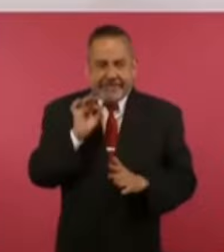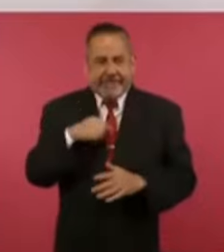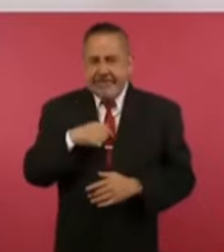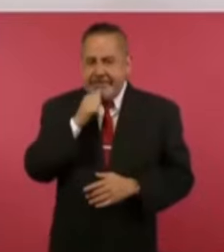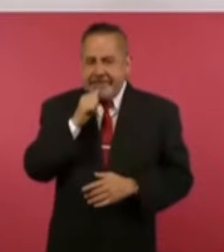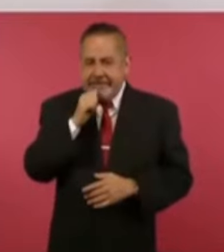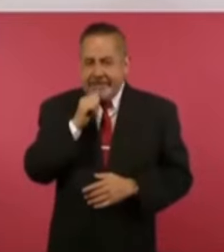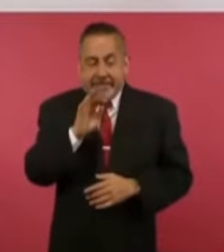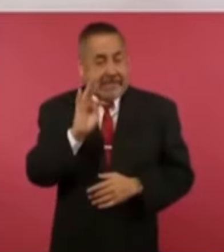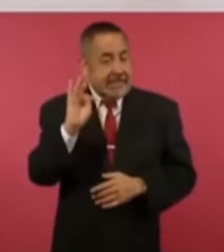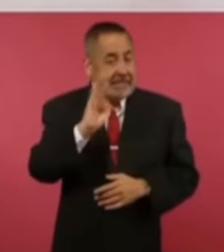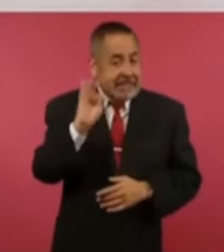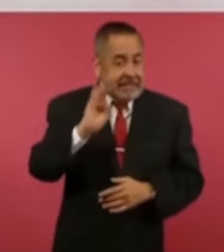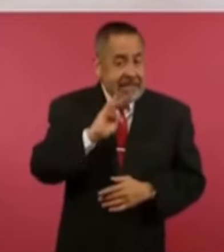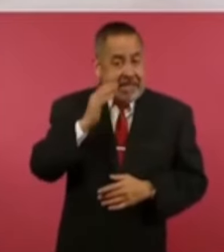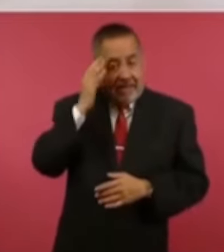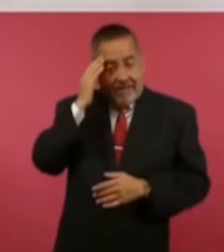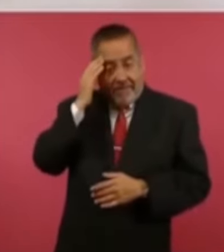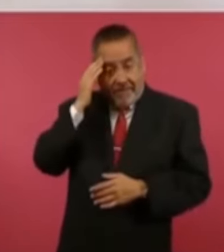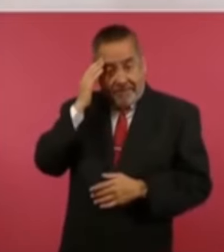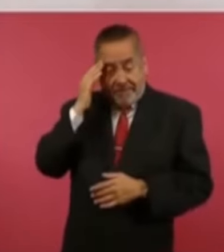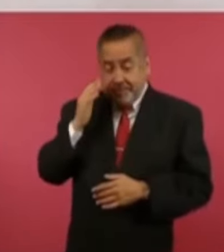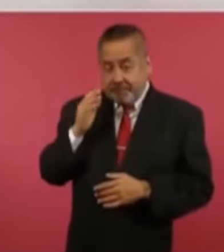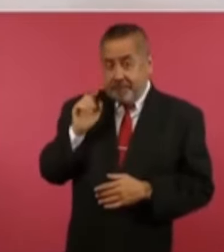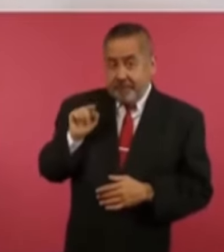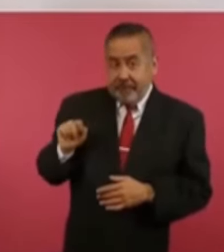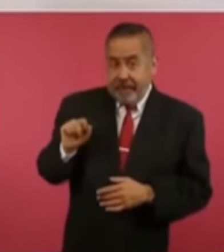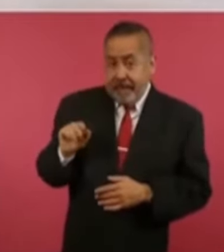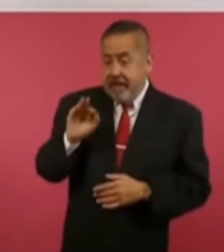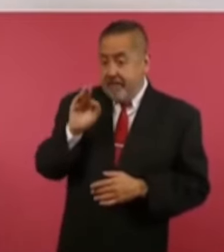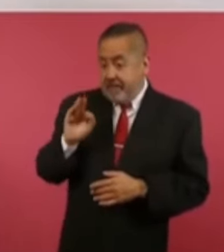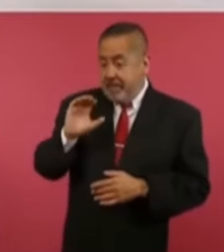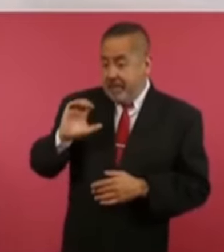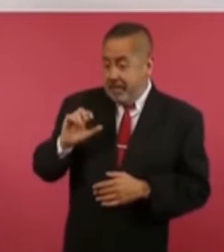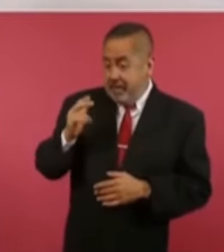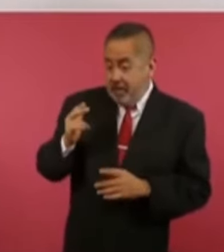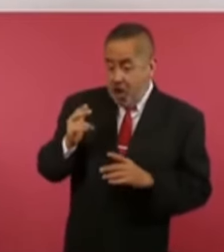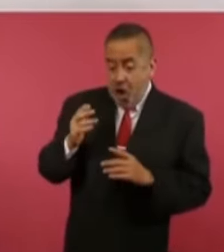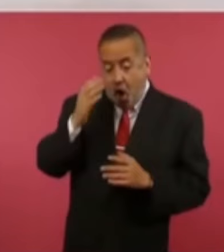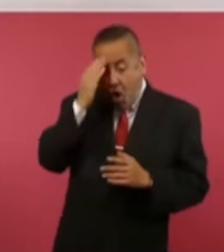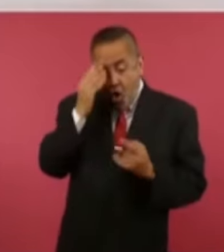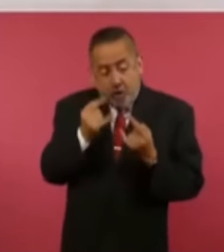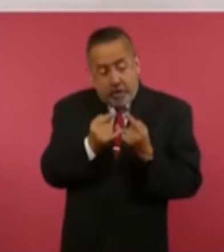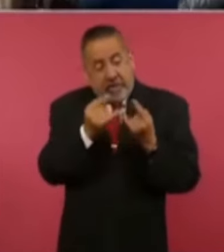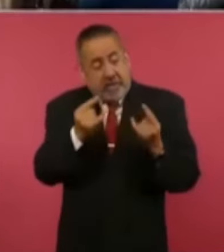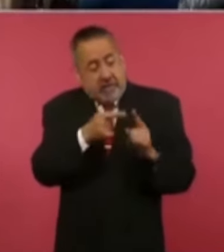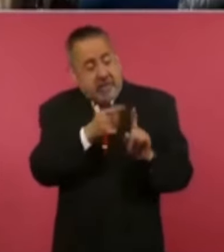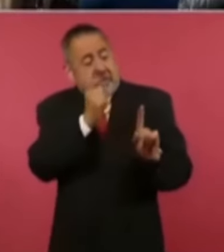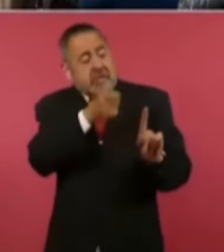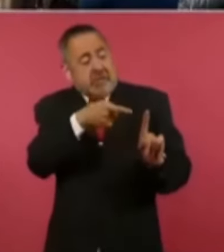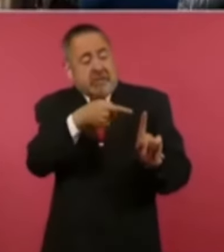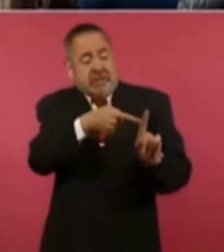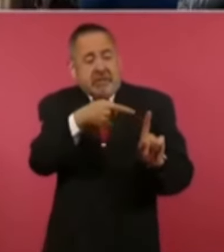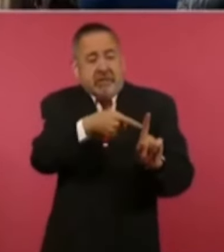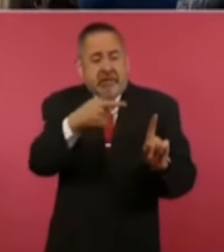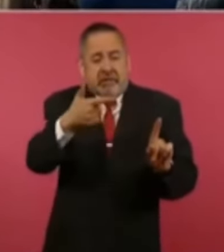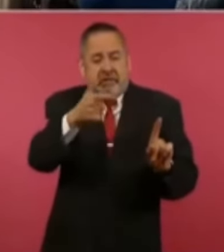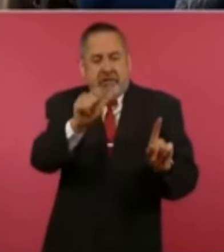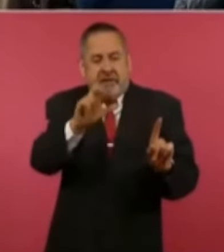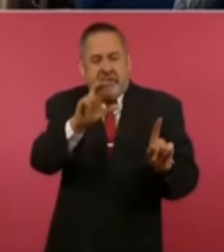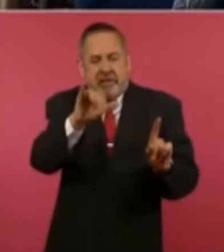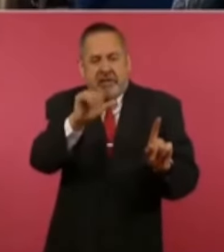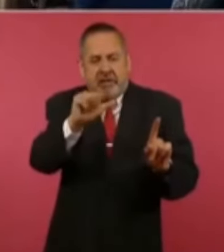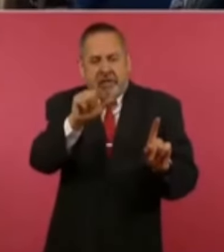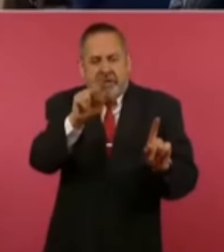si él tenía el antecedente de cómo se había formado García Luna en el CISEN. O sea,